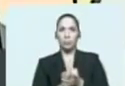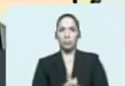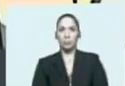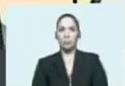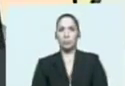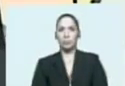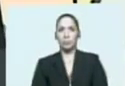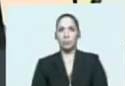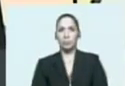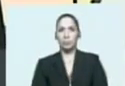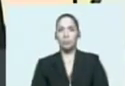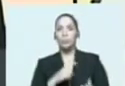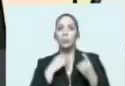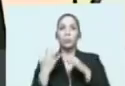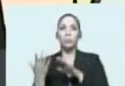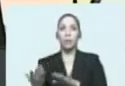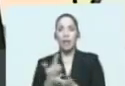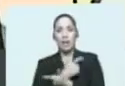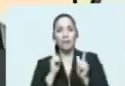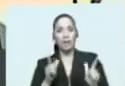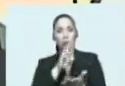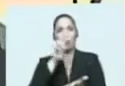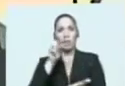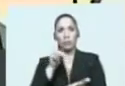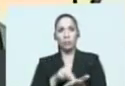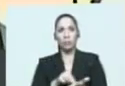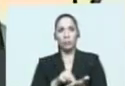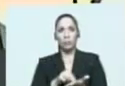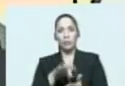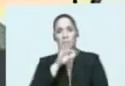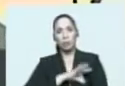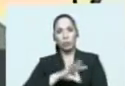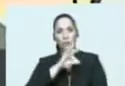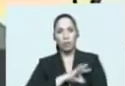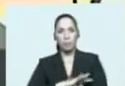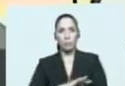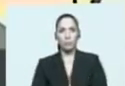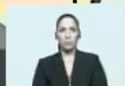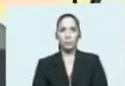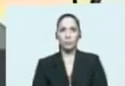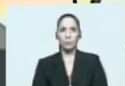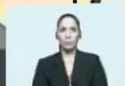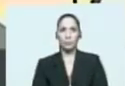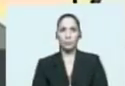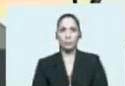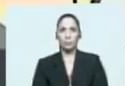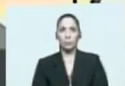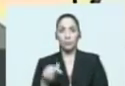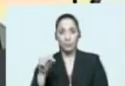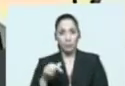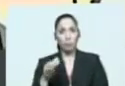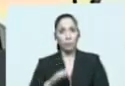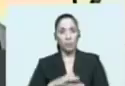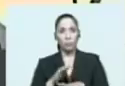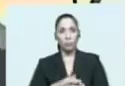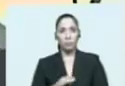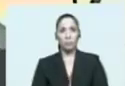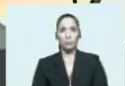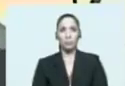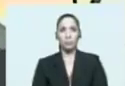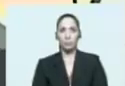por la liberación nacional y el socialismo esto pasó con maderos